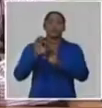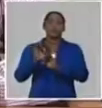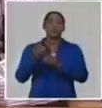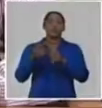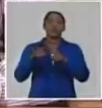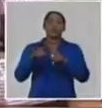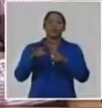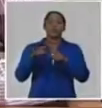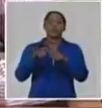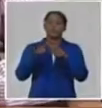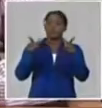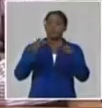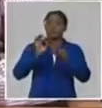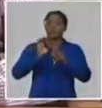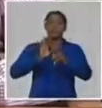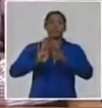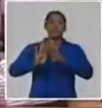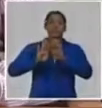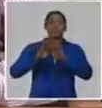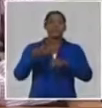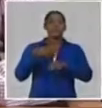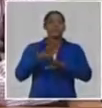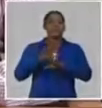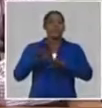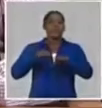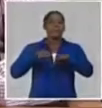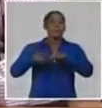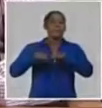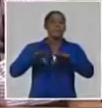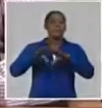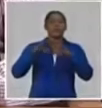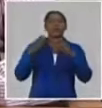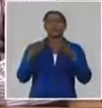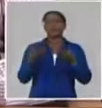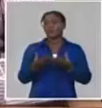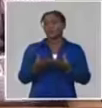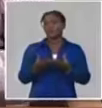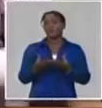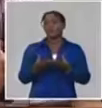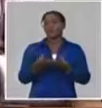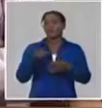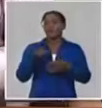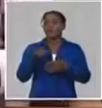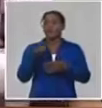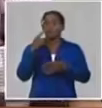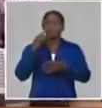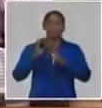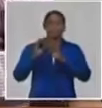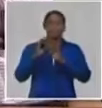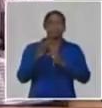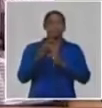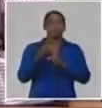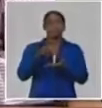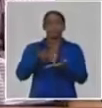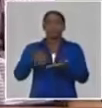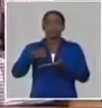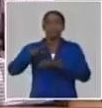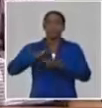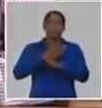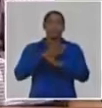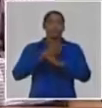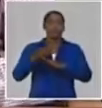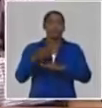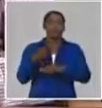esas tiendas tienen condiciones, las han preservado. En algunos lugares tenemos que hacer